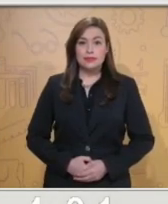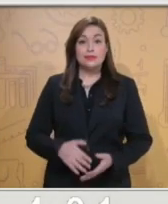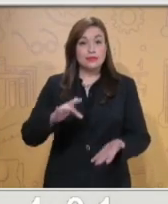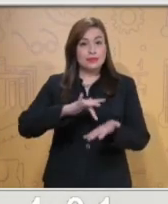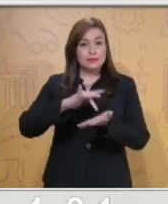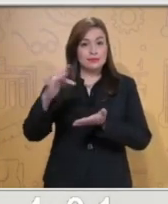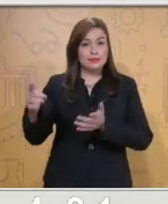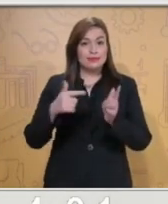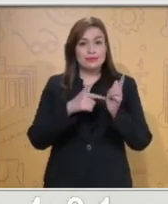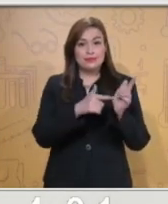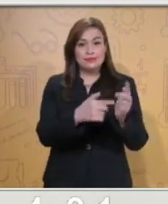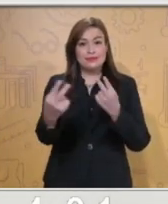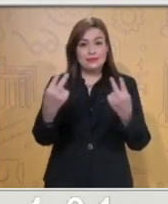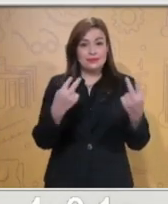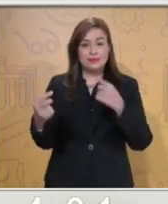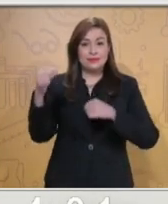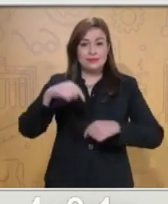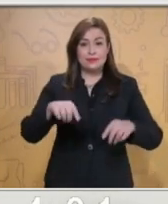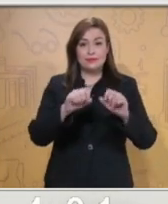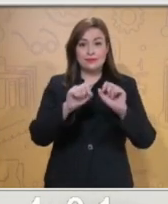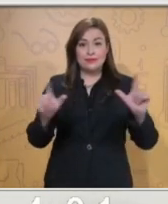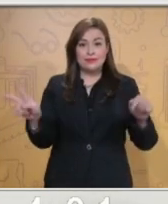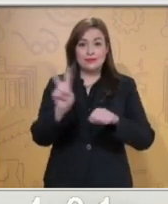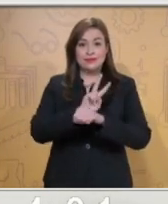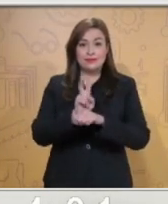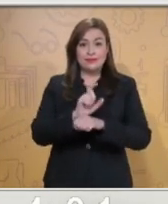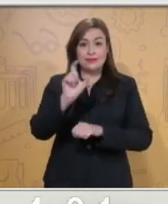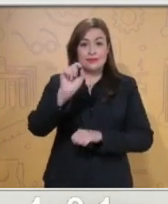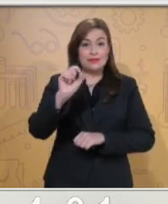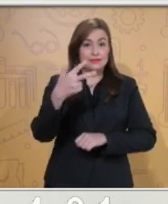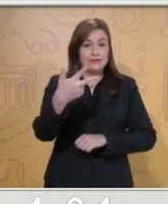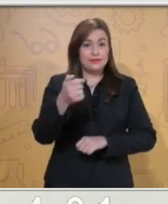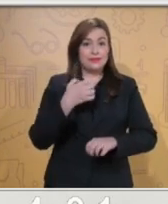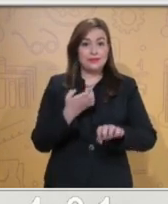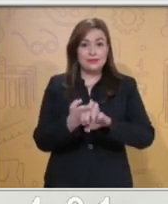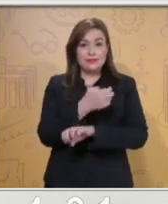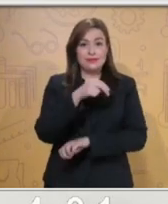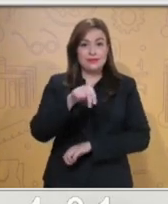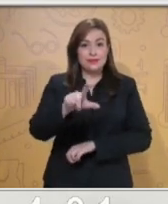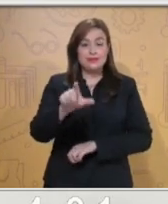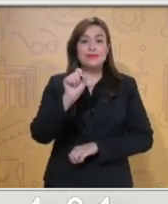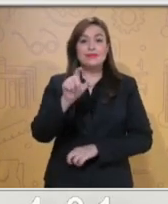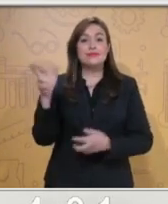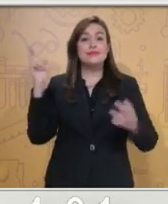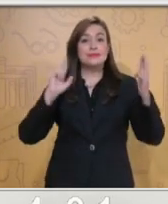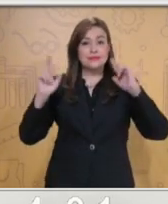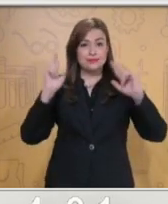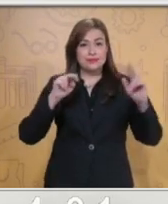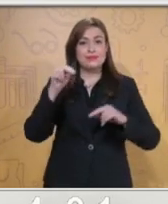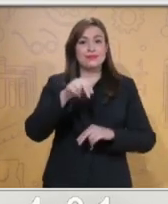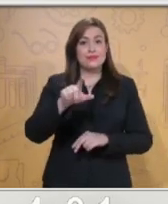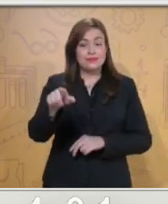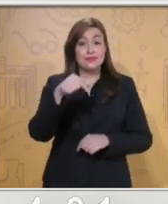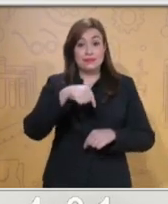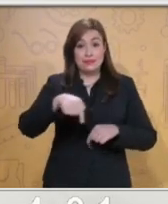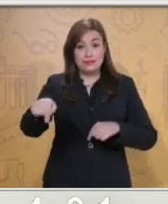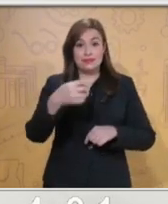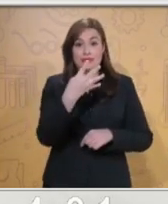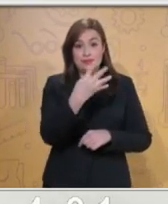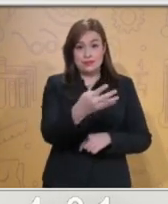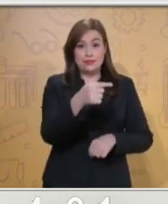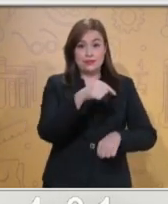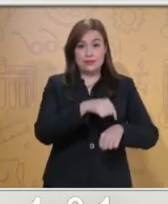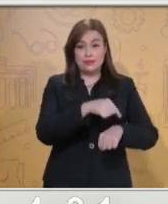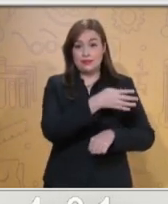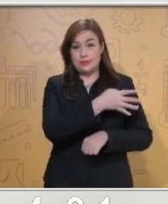Gracias por permanecer en la señal de Canal 28 Nuevo León y también de Radio Nuevo León. En esta hora de 4 a 5